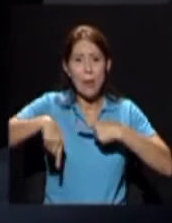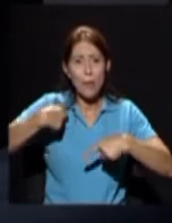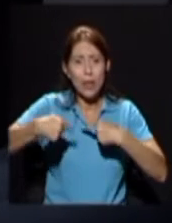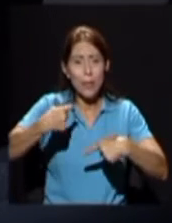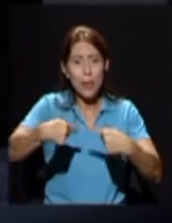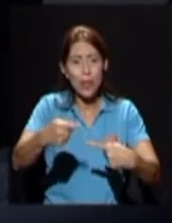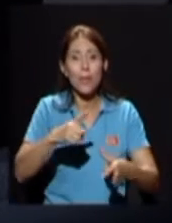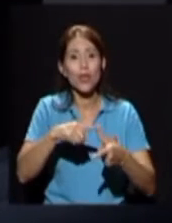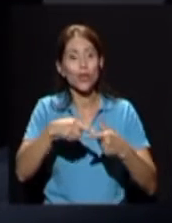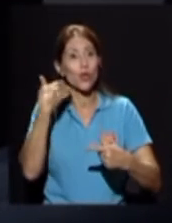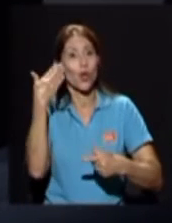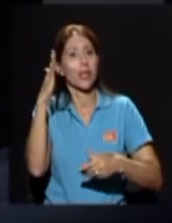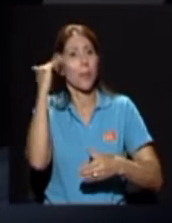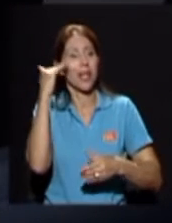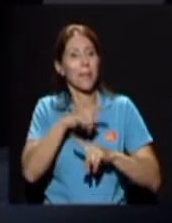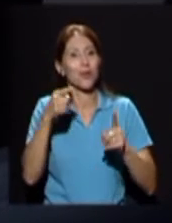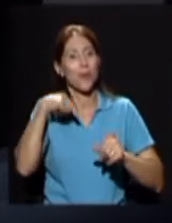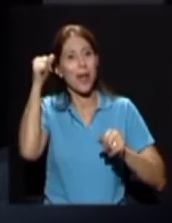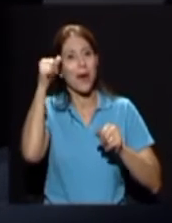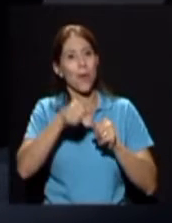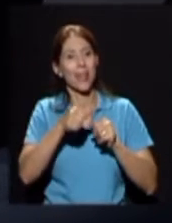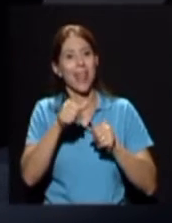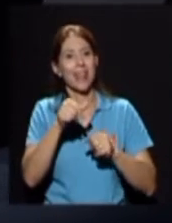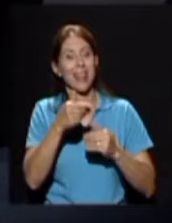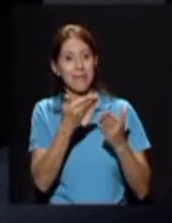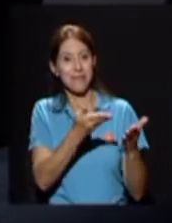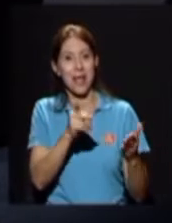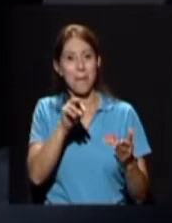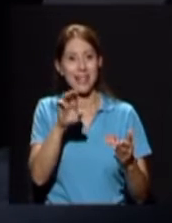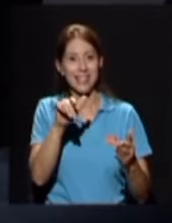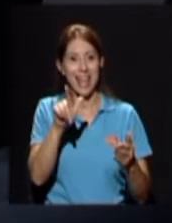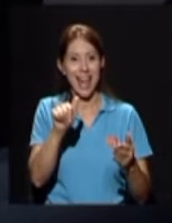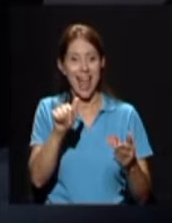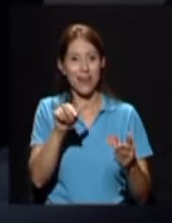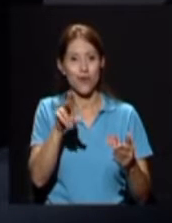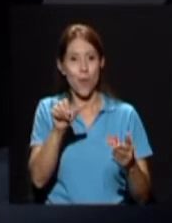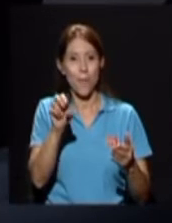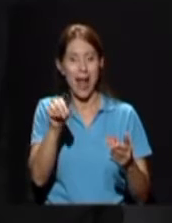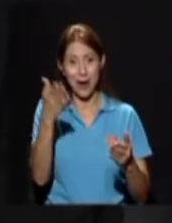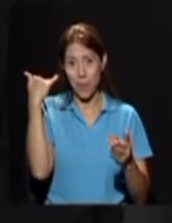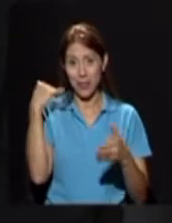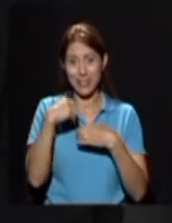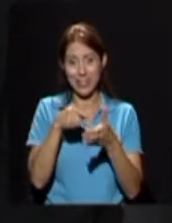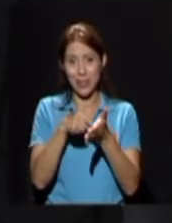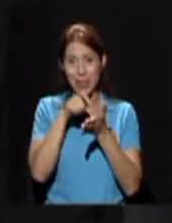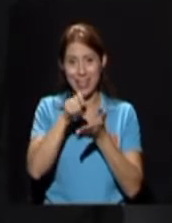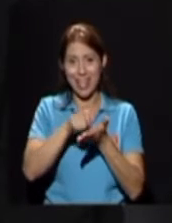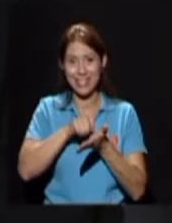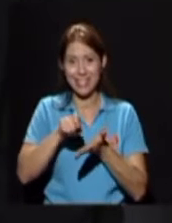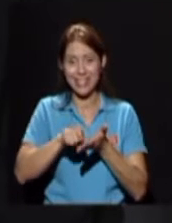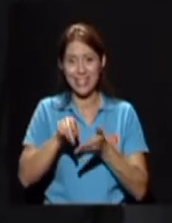Román cuando estaba haciendo su tesis de maestría en Economía de la